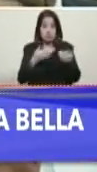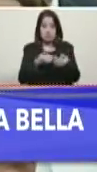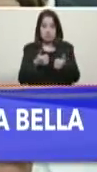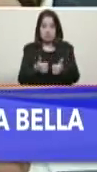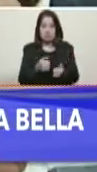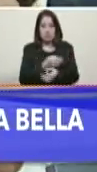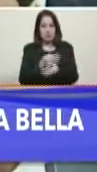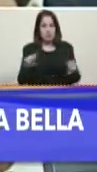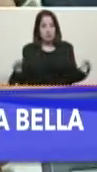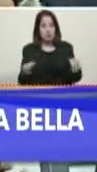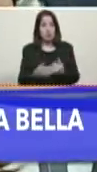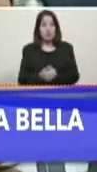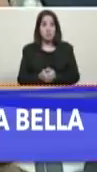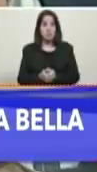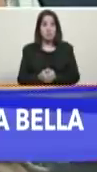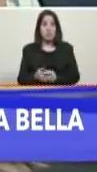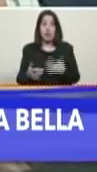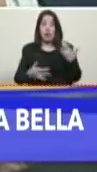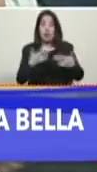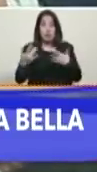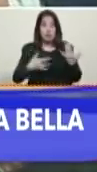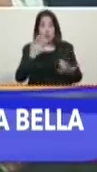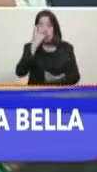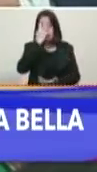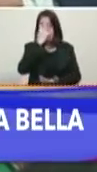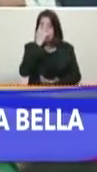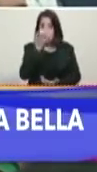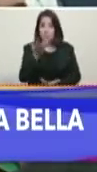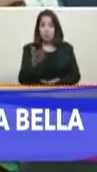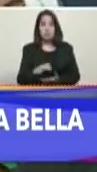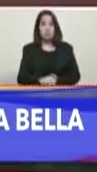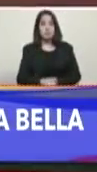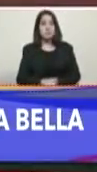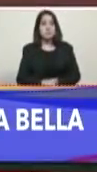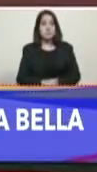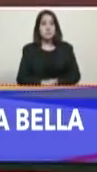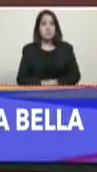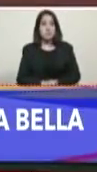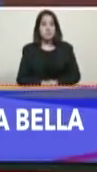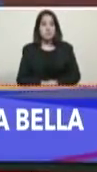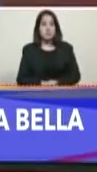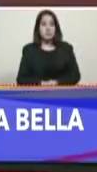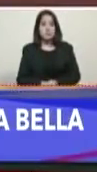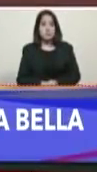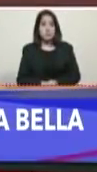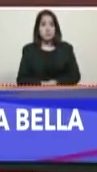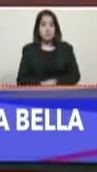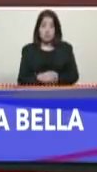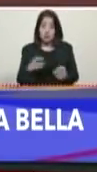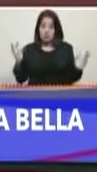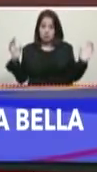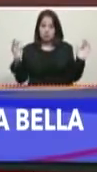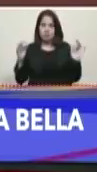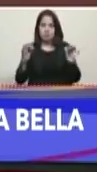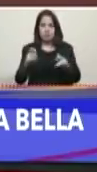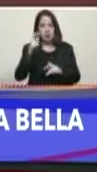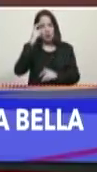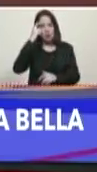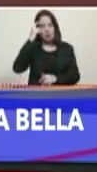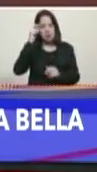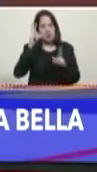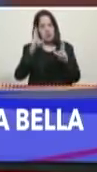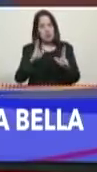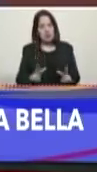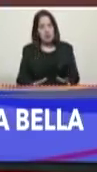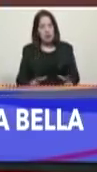la actividad circense seguro porque los días donde la gente los muchachos descansan en los días de la